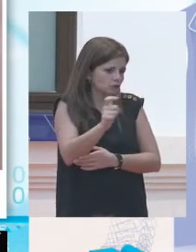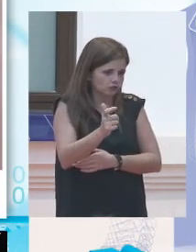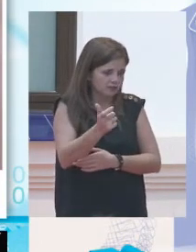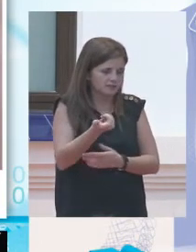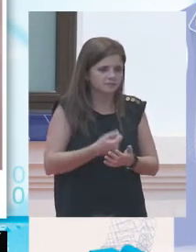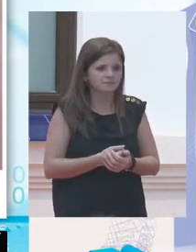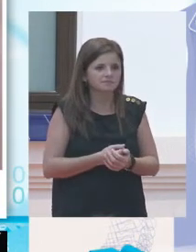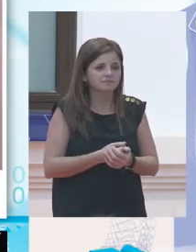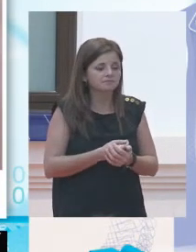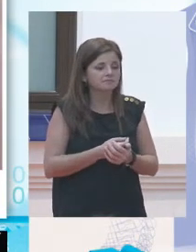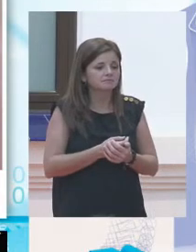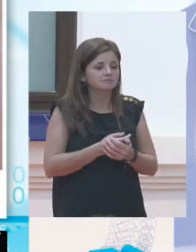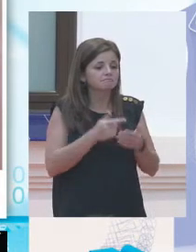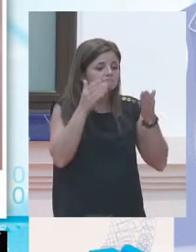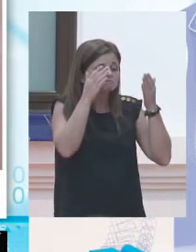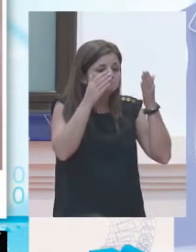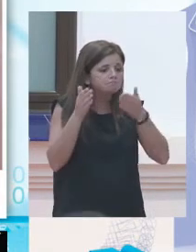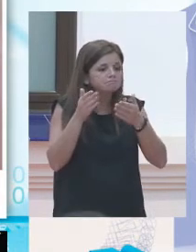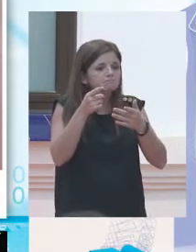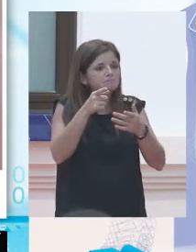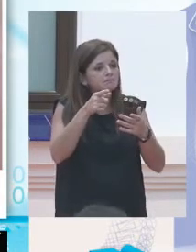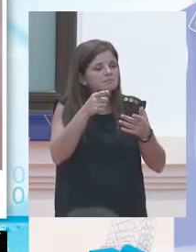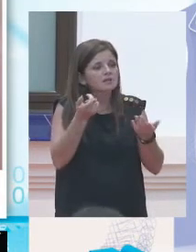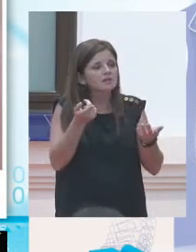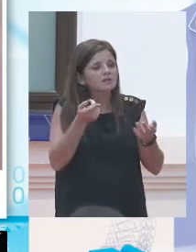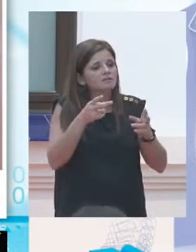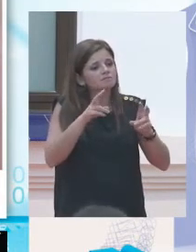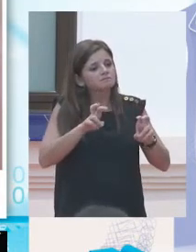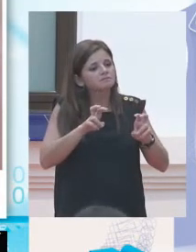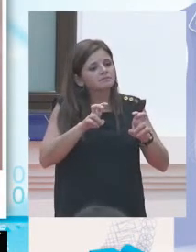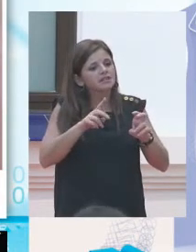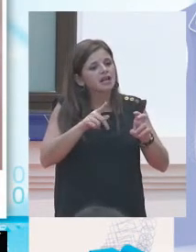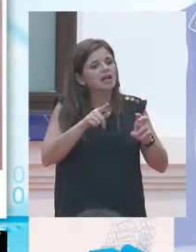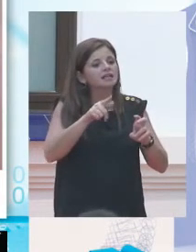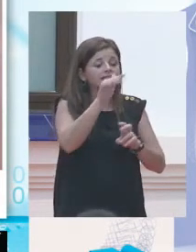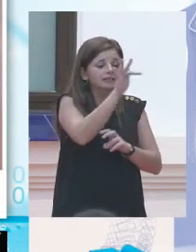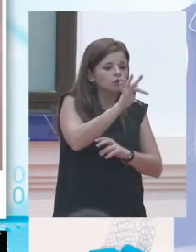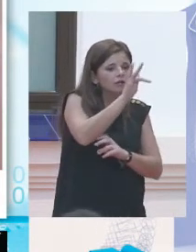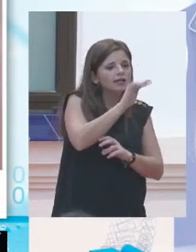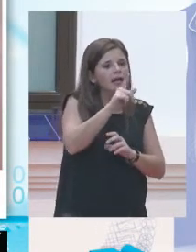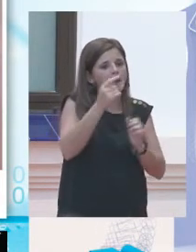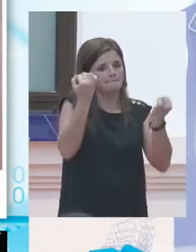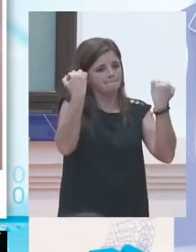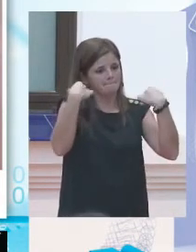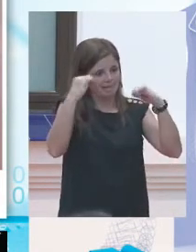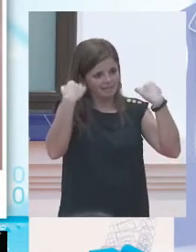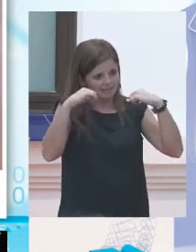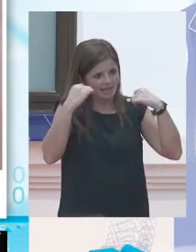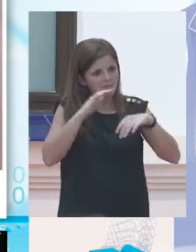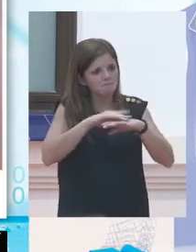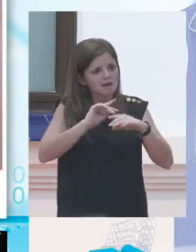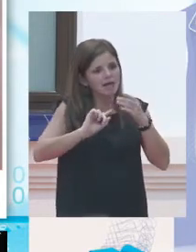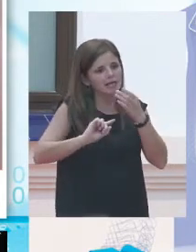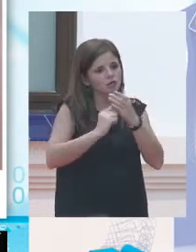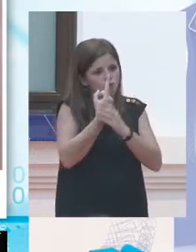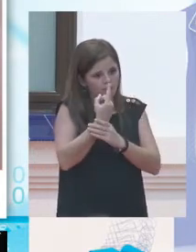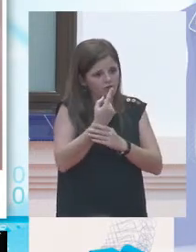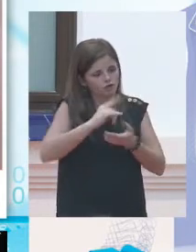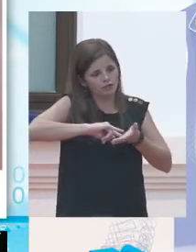centramos en aplicar tanto aspectos teóricos como prácticos para la innovación